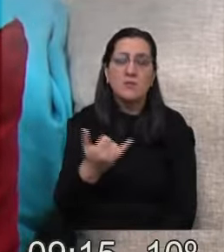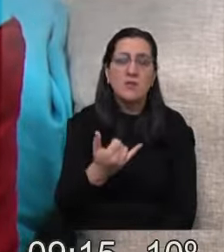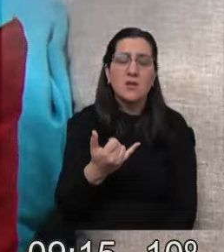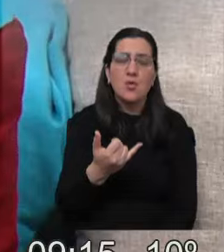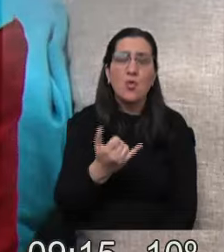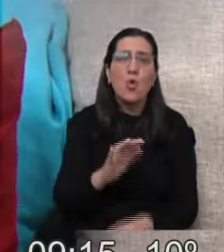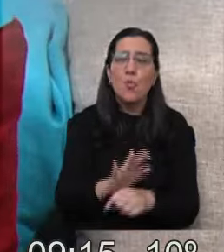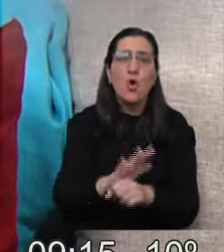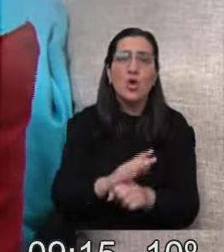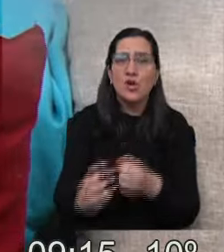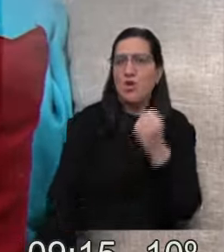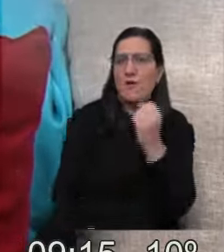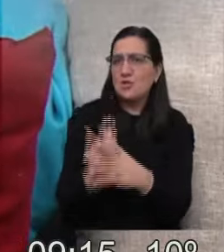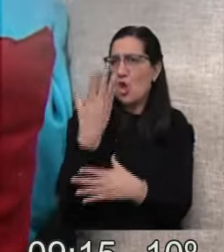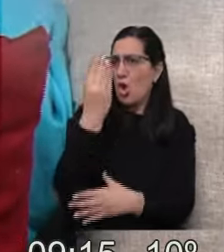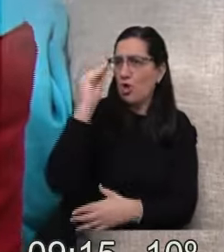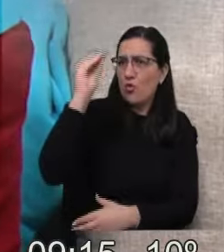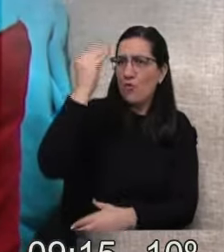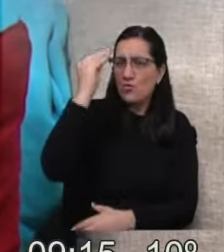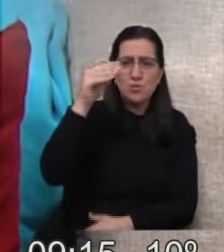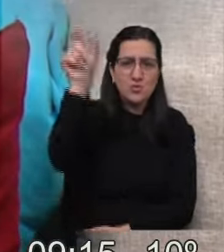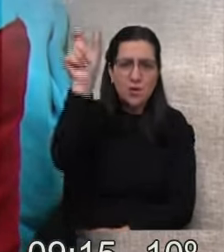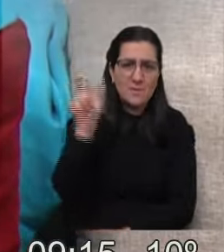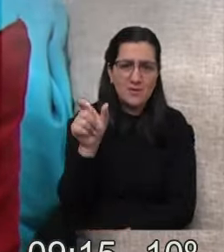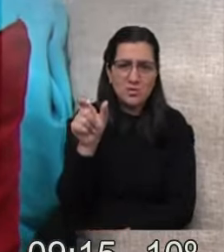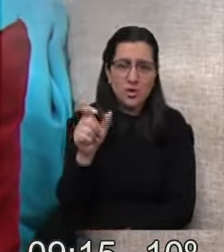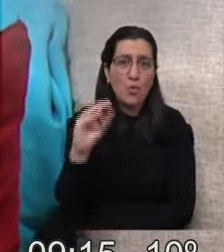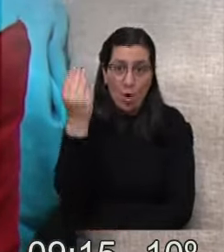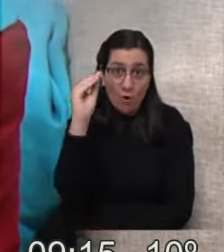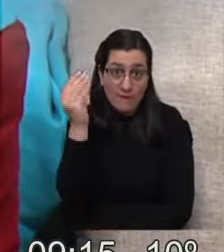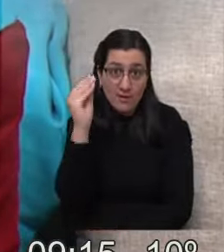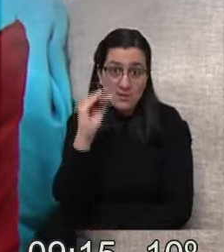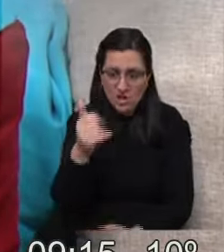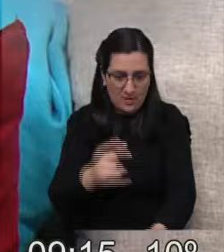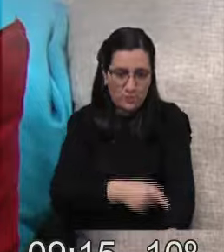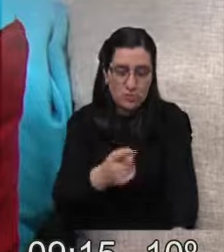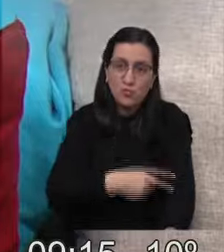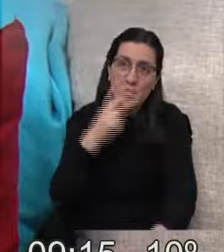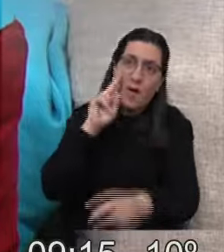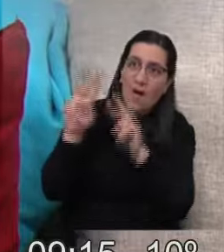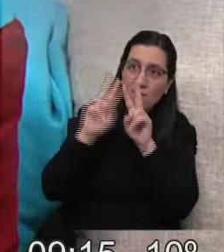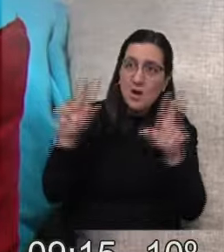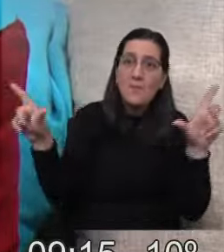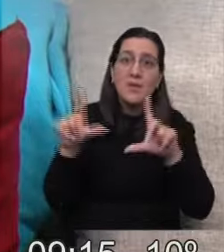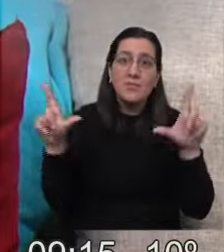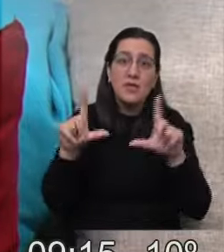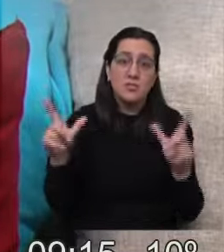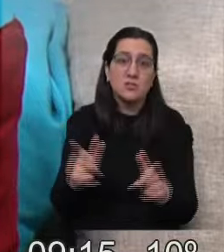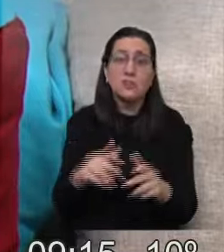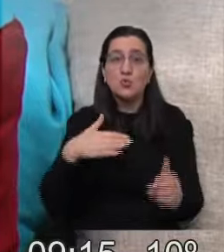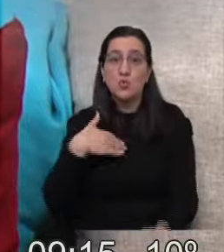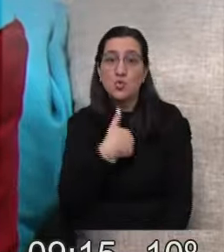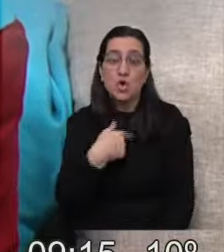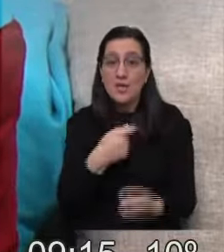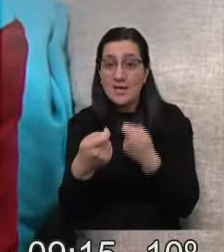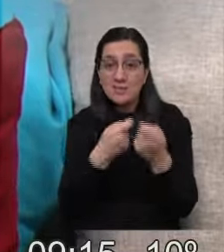de renovación, de juventud, porque es una persona muy joven que estábamos acostumbrados a ver en las pantallas de televisión por su rol de asesor